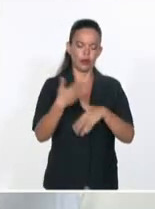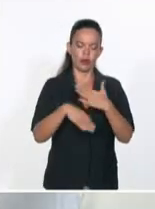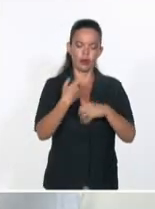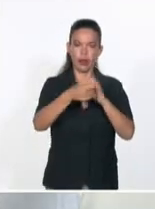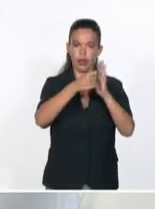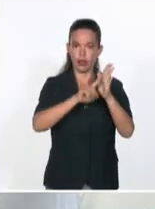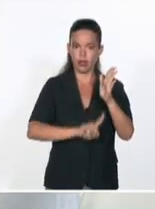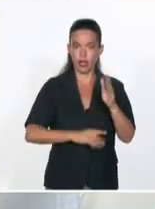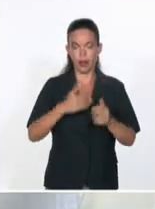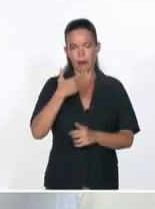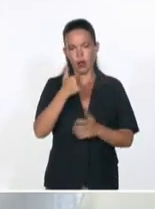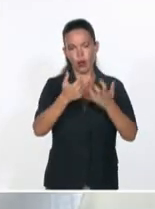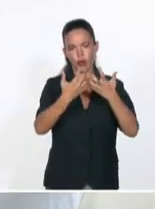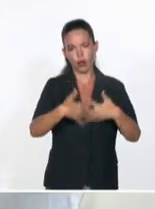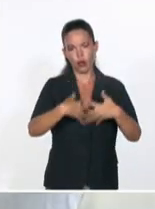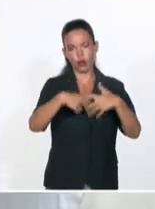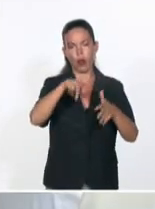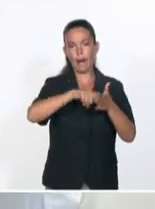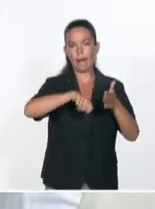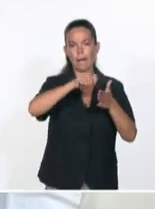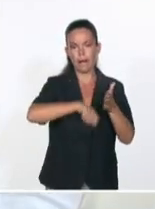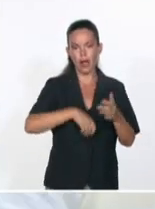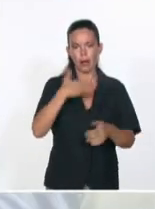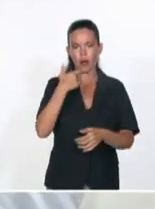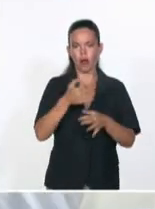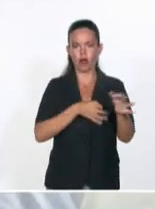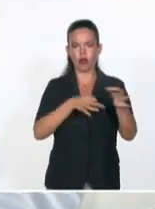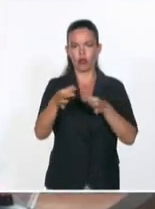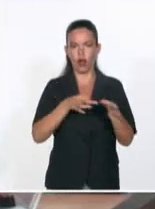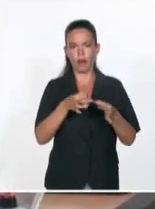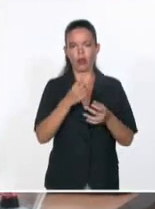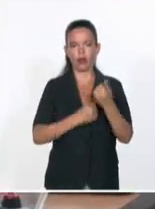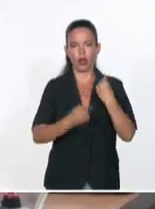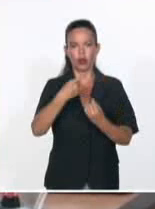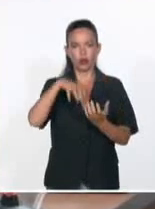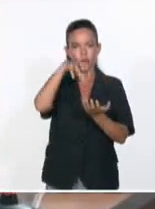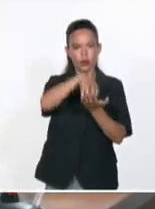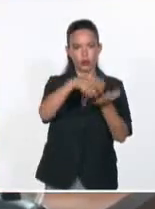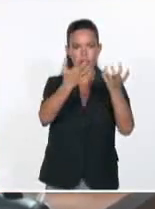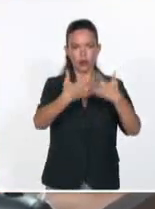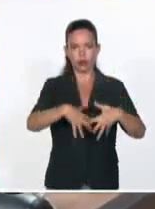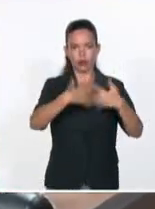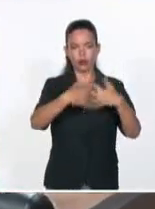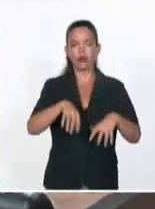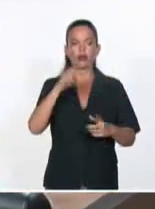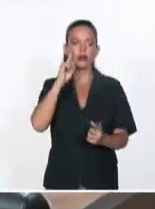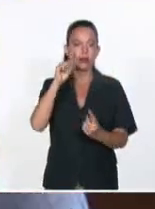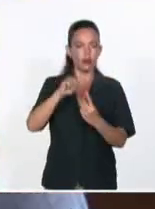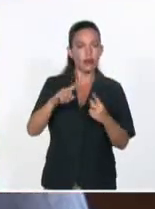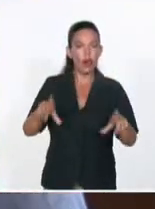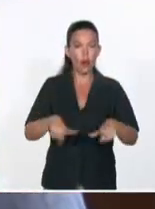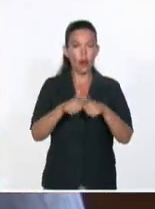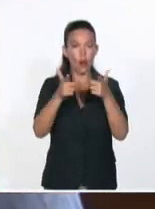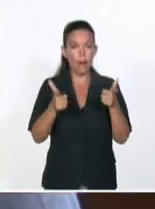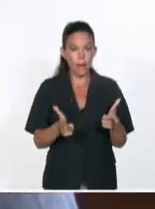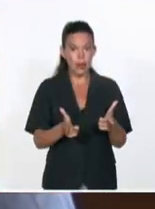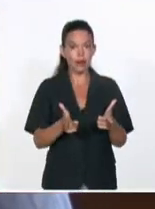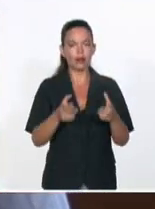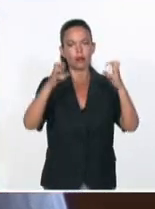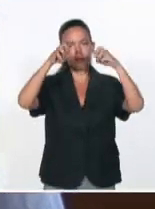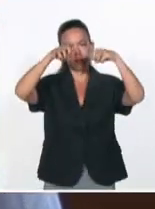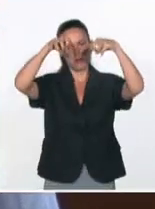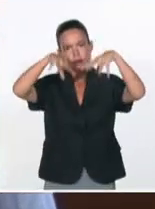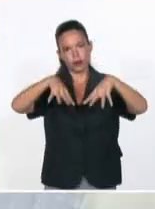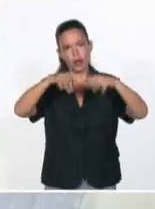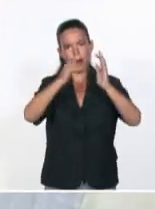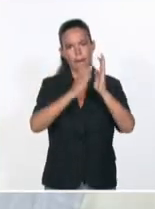precisó, poner en funcionamiento las termoeléctricas previstas para producir la energía demandada por la población y la economía en estos meses